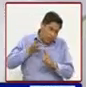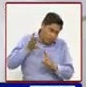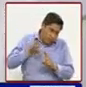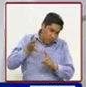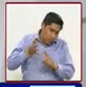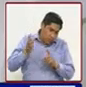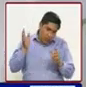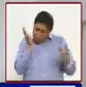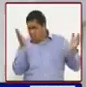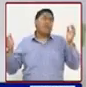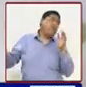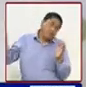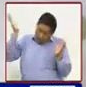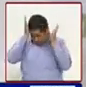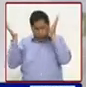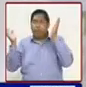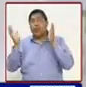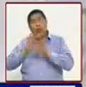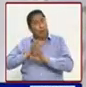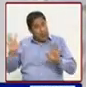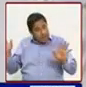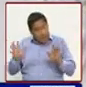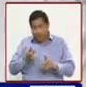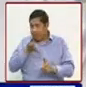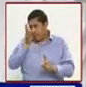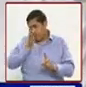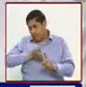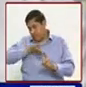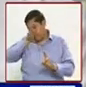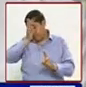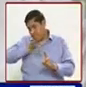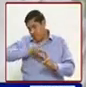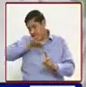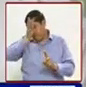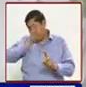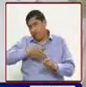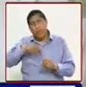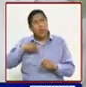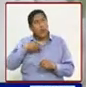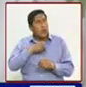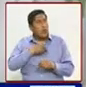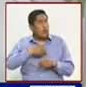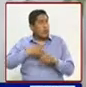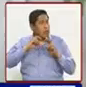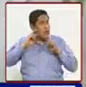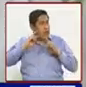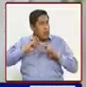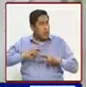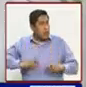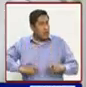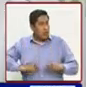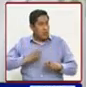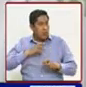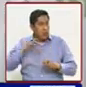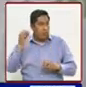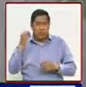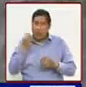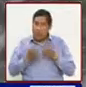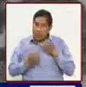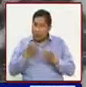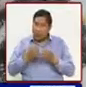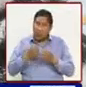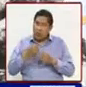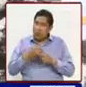de policontusa, gracias a Dios está en observación y estamos haciendo estudios prácticamente para evaluar un alta